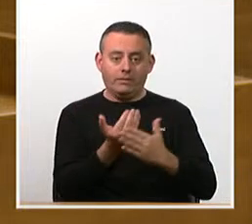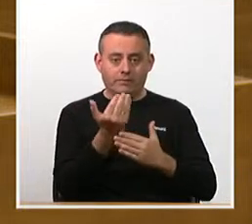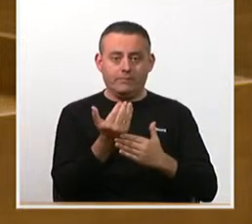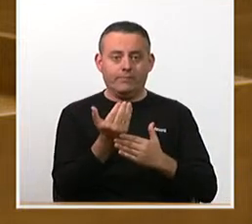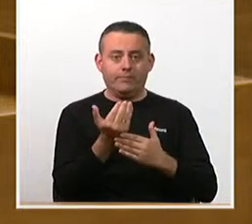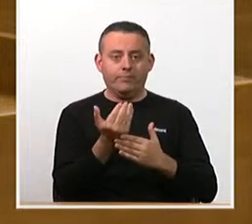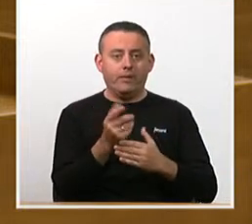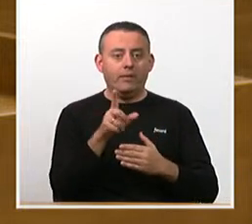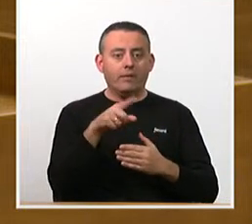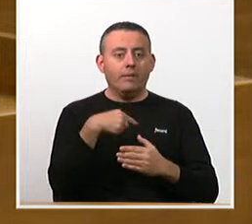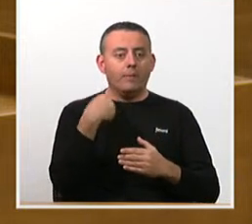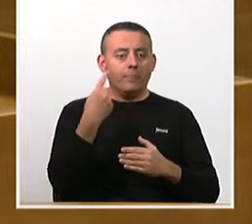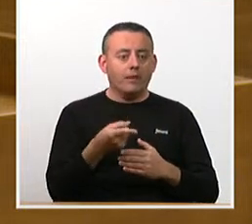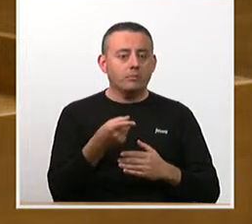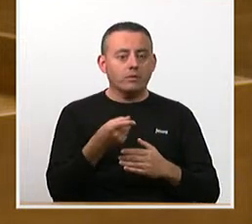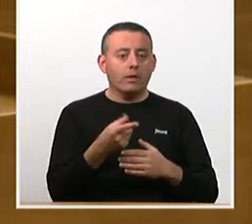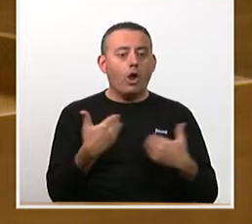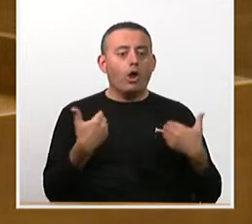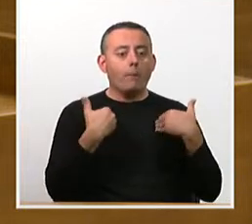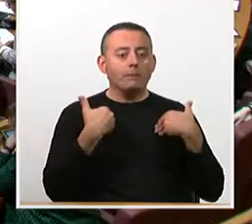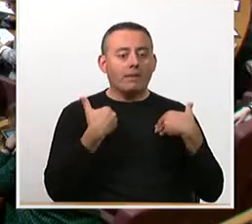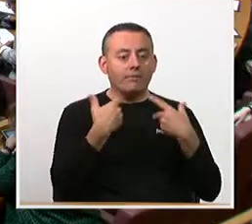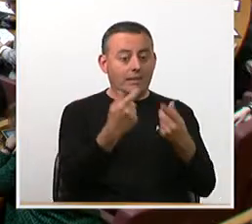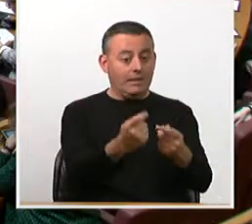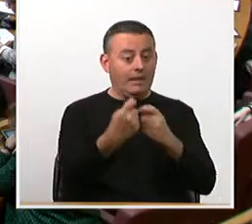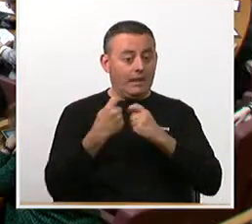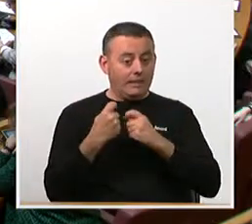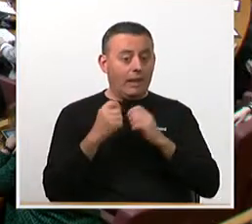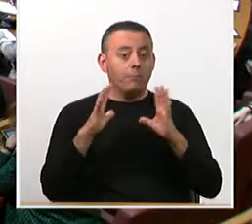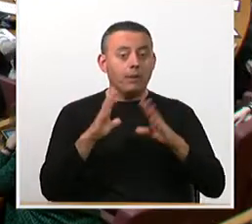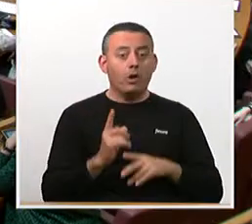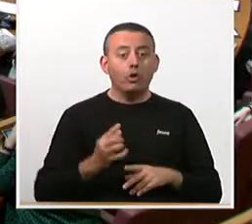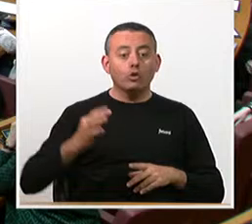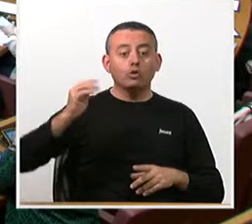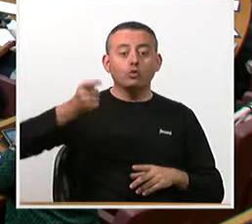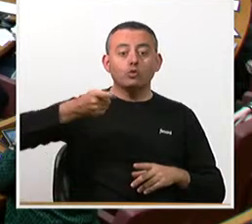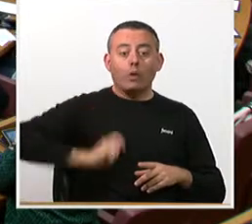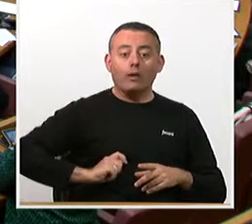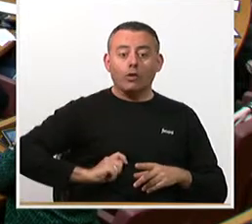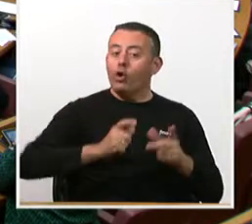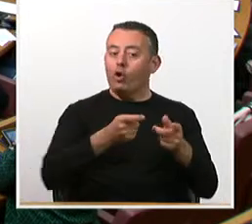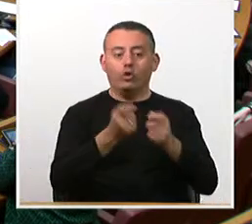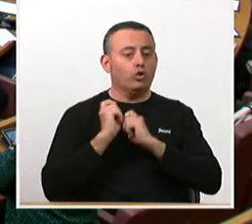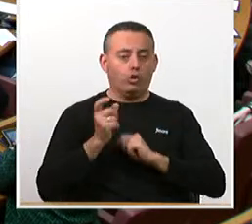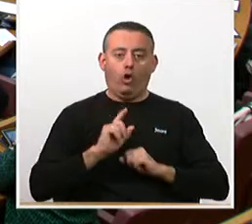pero no le lleva Muchísimas gracias muchas